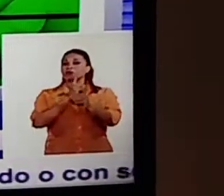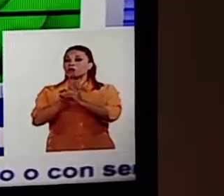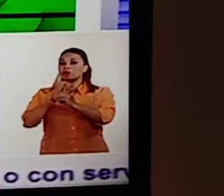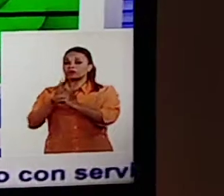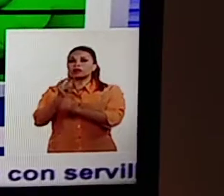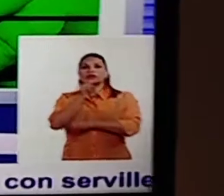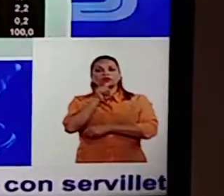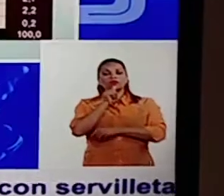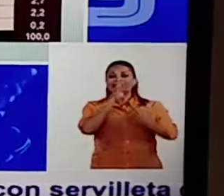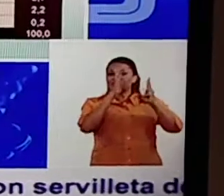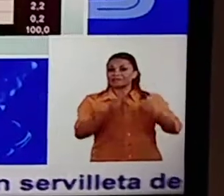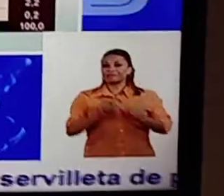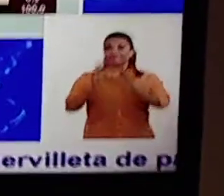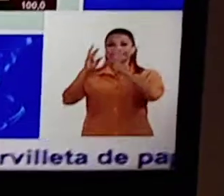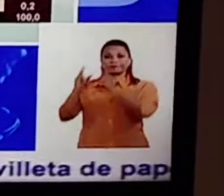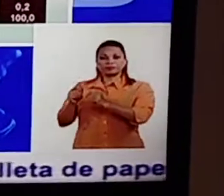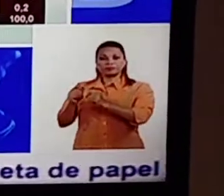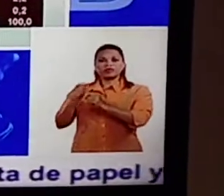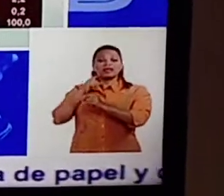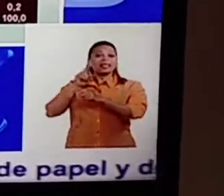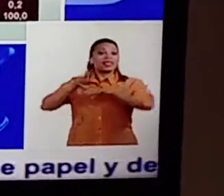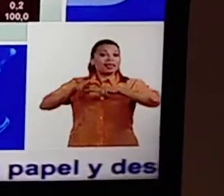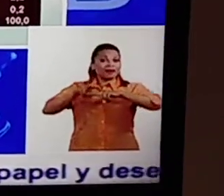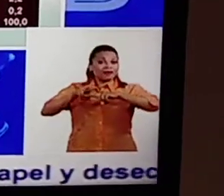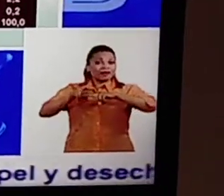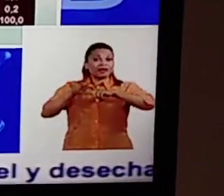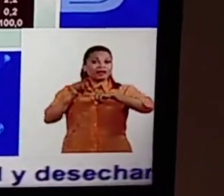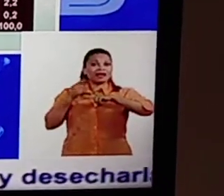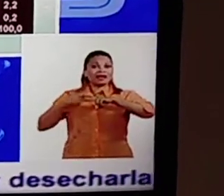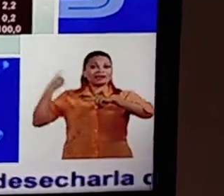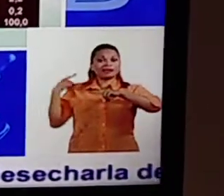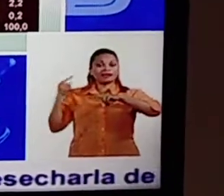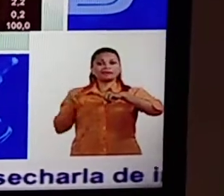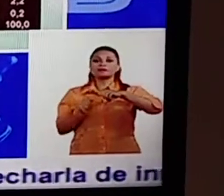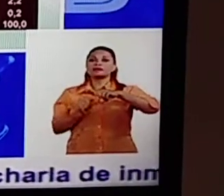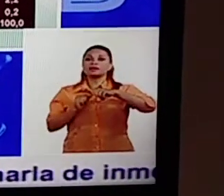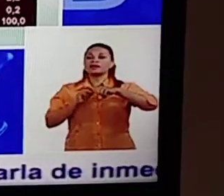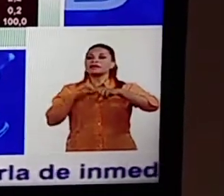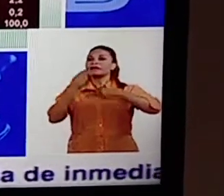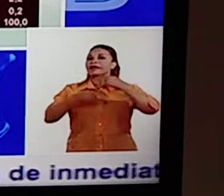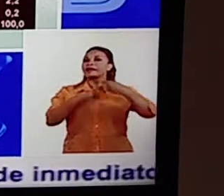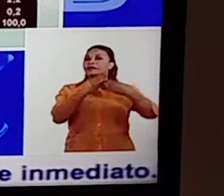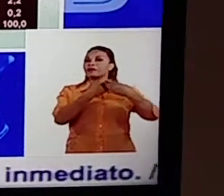cifra mayor, y de ahí que La Habana, en el día de ayer, procesó el